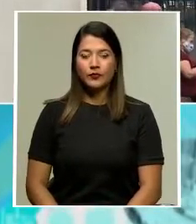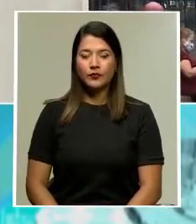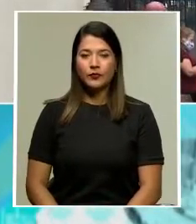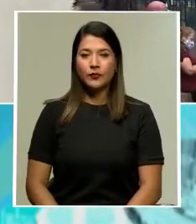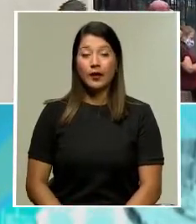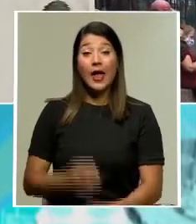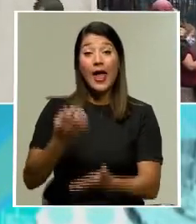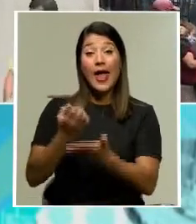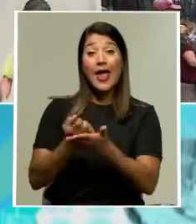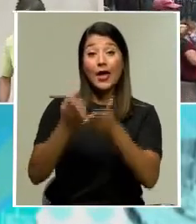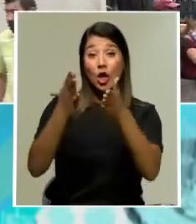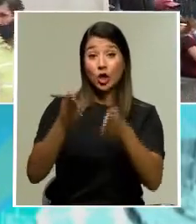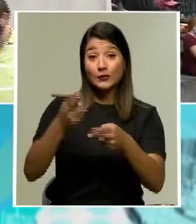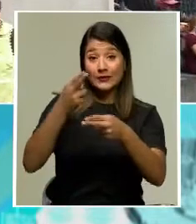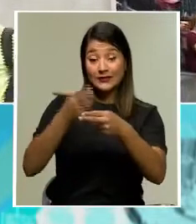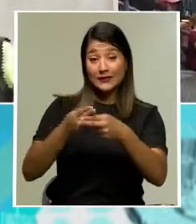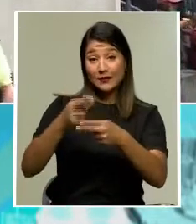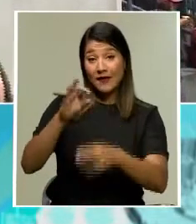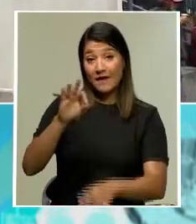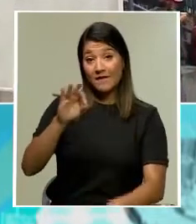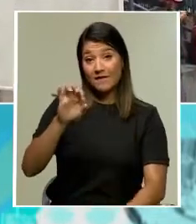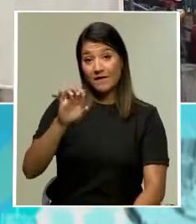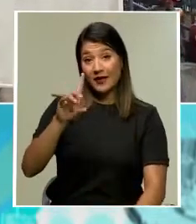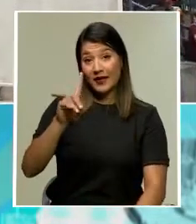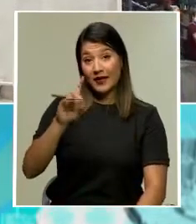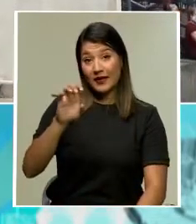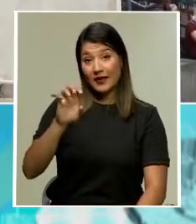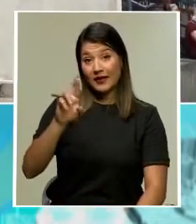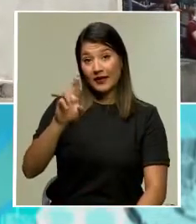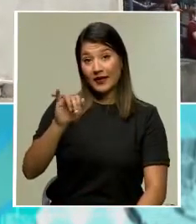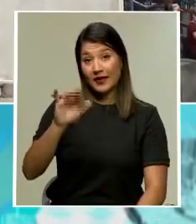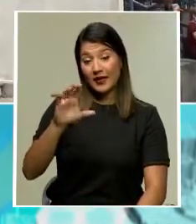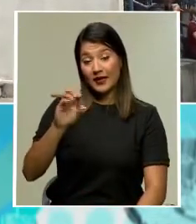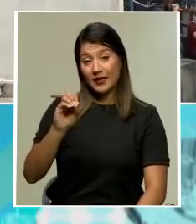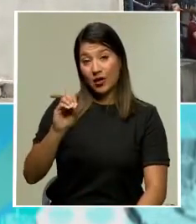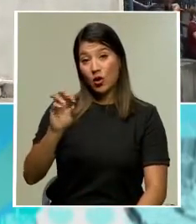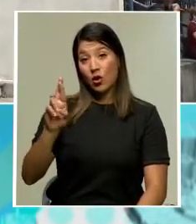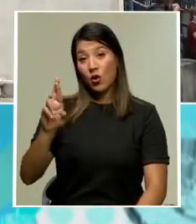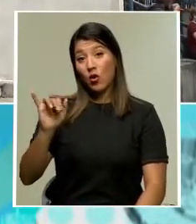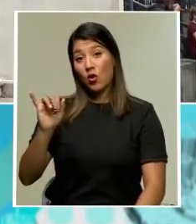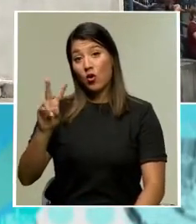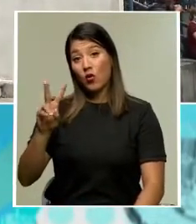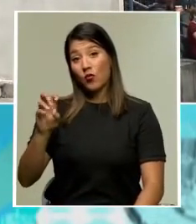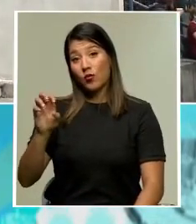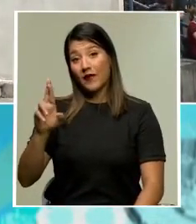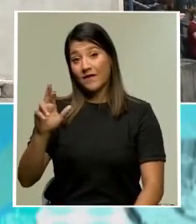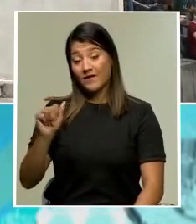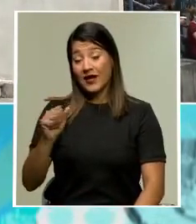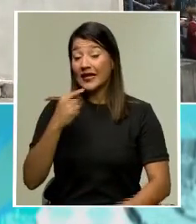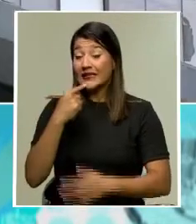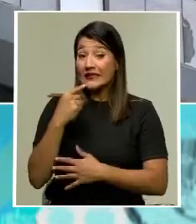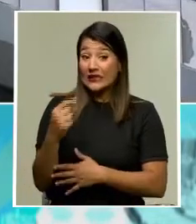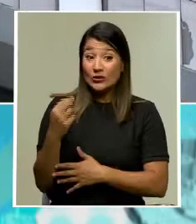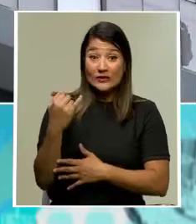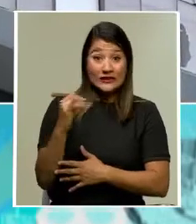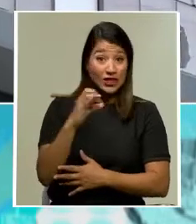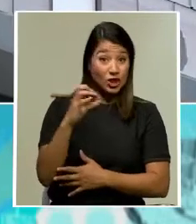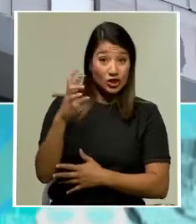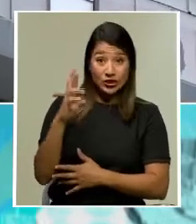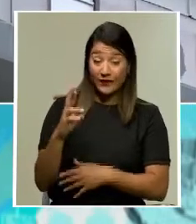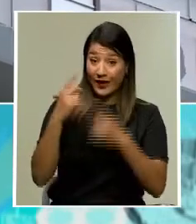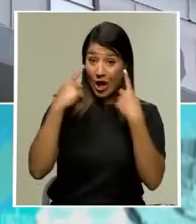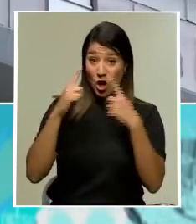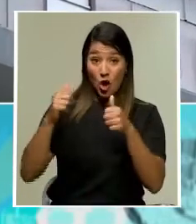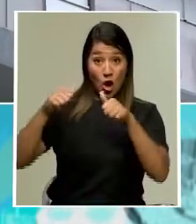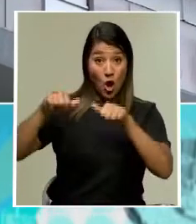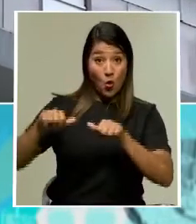el economista Federico Rivera también manifestó algunas de las consecuencias que debería enfrentar el país en caso de no concretar una negociación con el